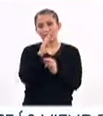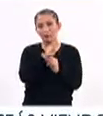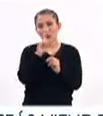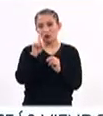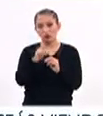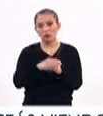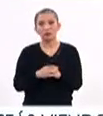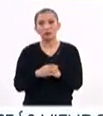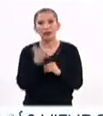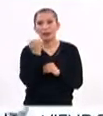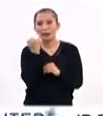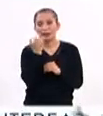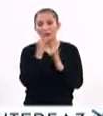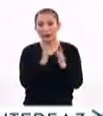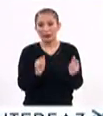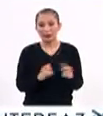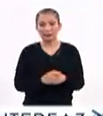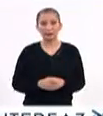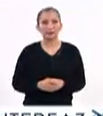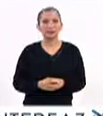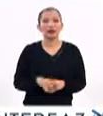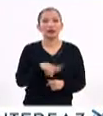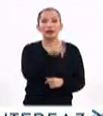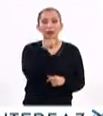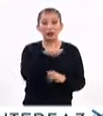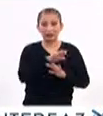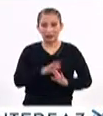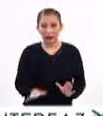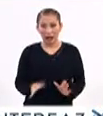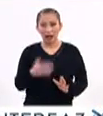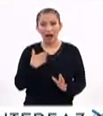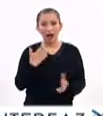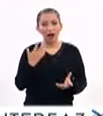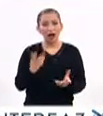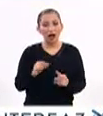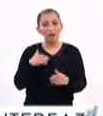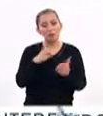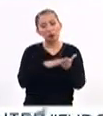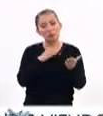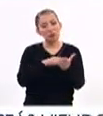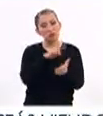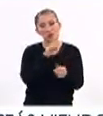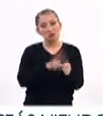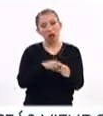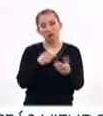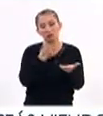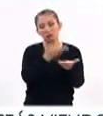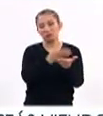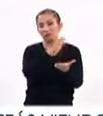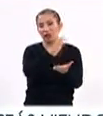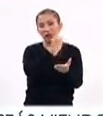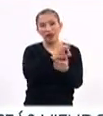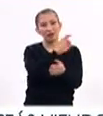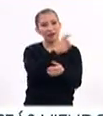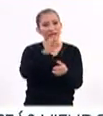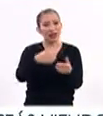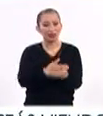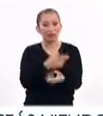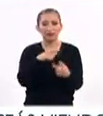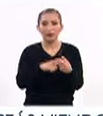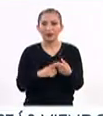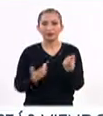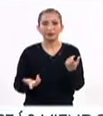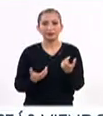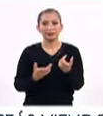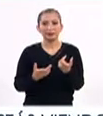B1 del idioma francés. Después de ahí pues ya fue papelería básica para cualquier beca, fecha de